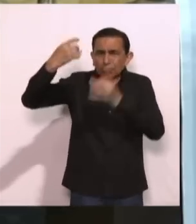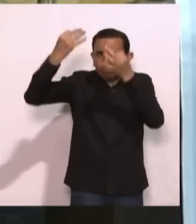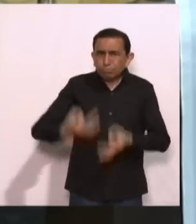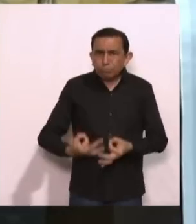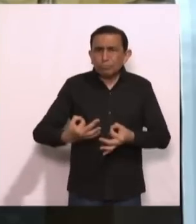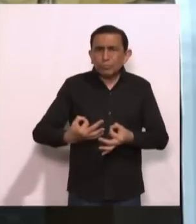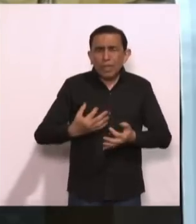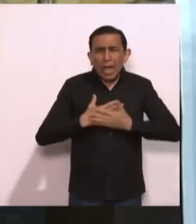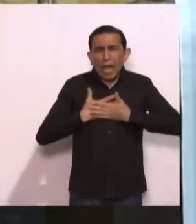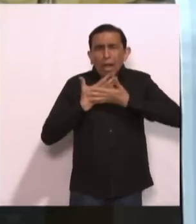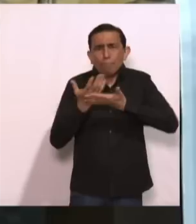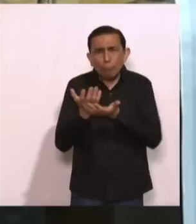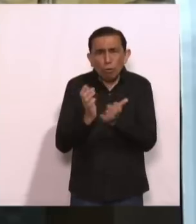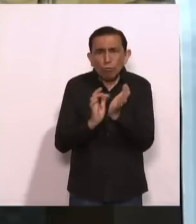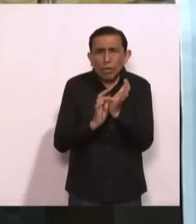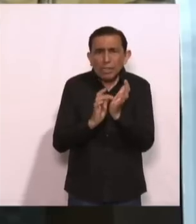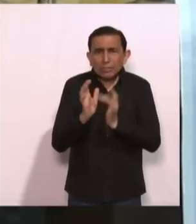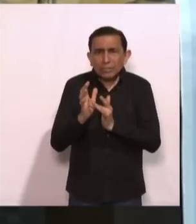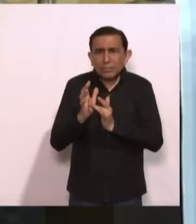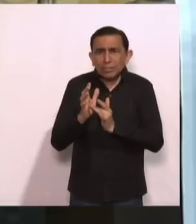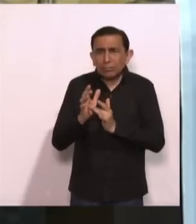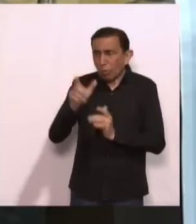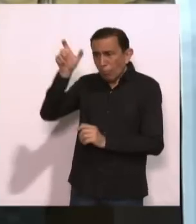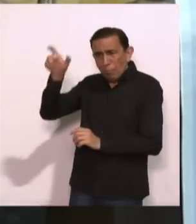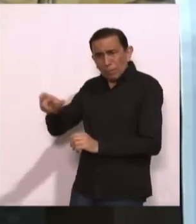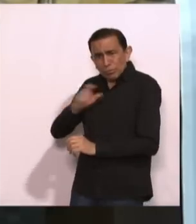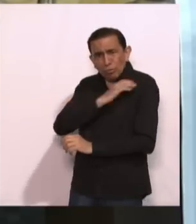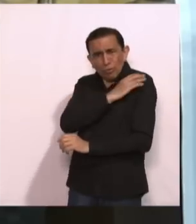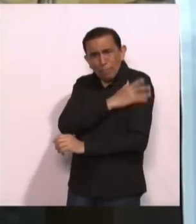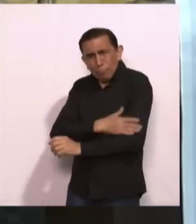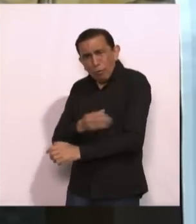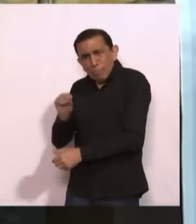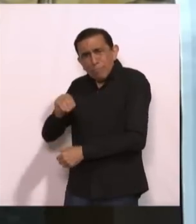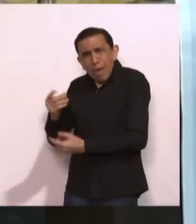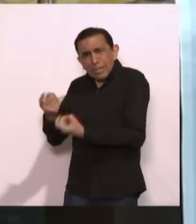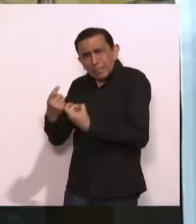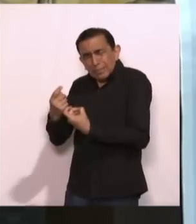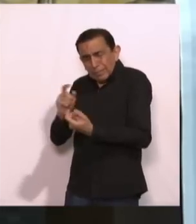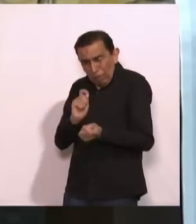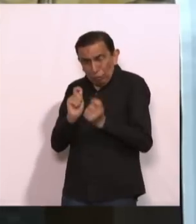del amor de Cristo por los últimos y los más necesitados.